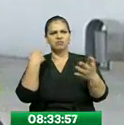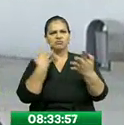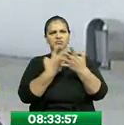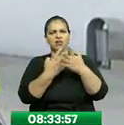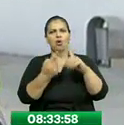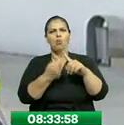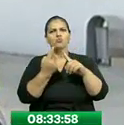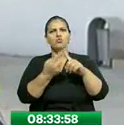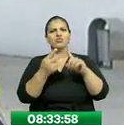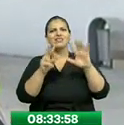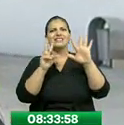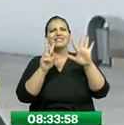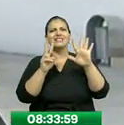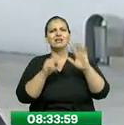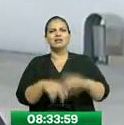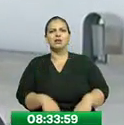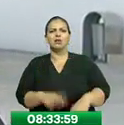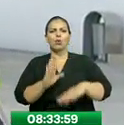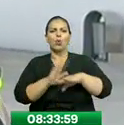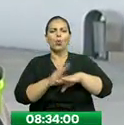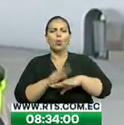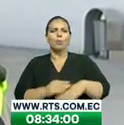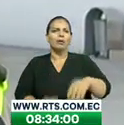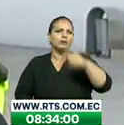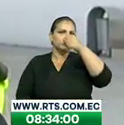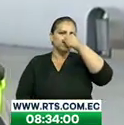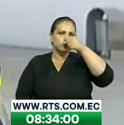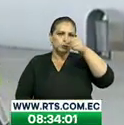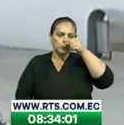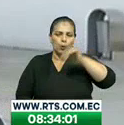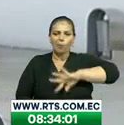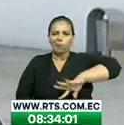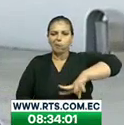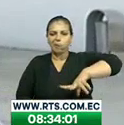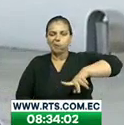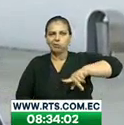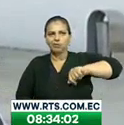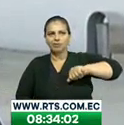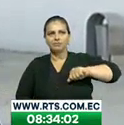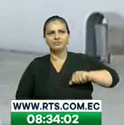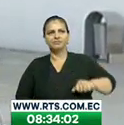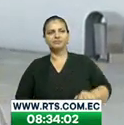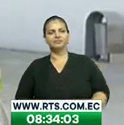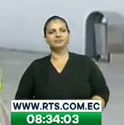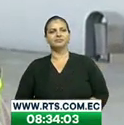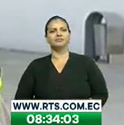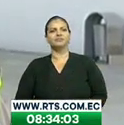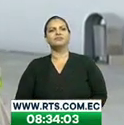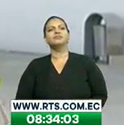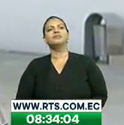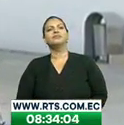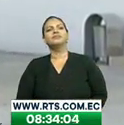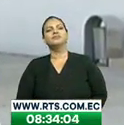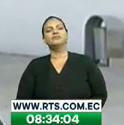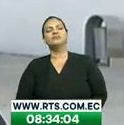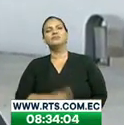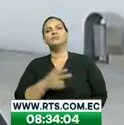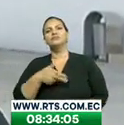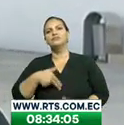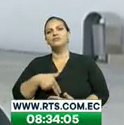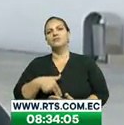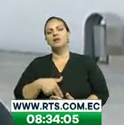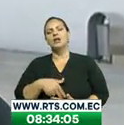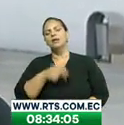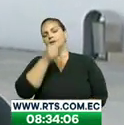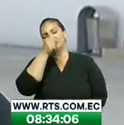por varios delitos, especialmente el robo agravado y por tenencia de